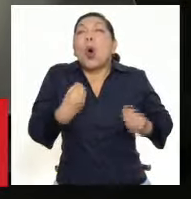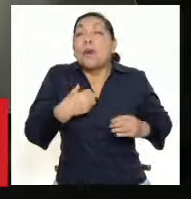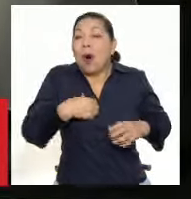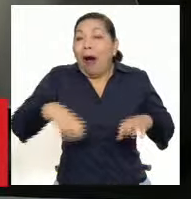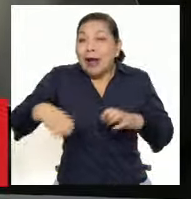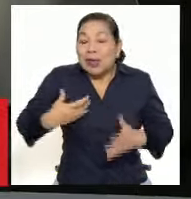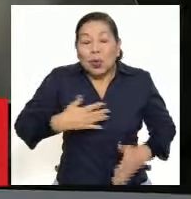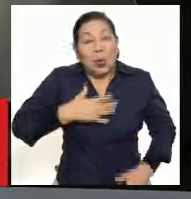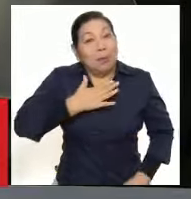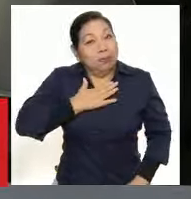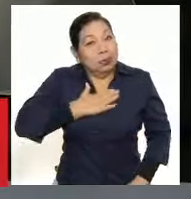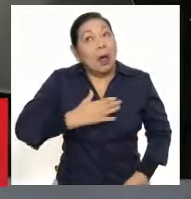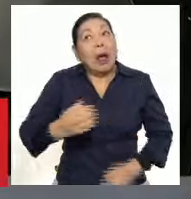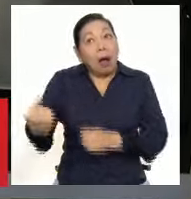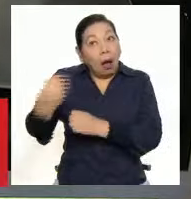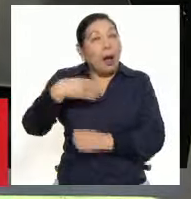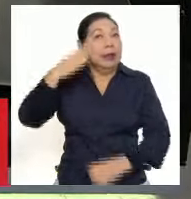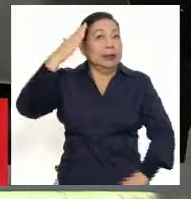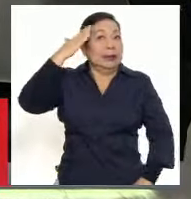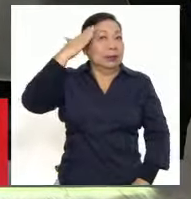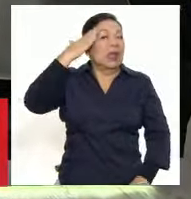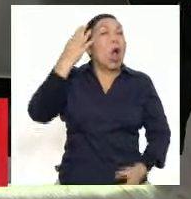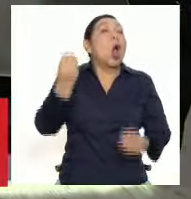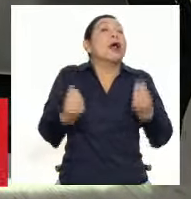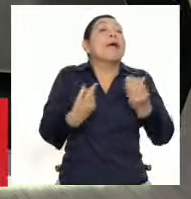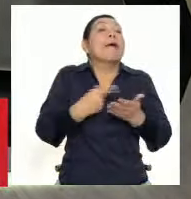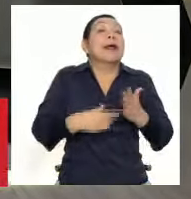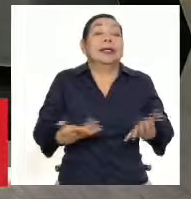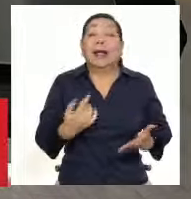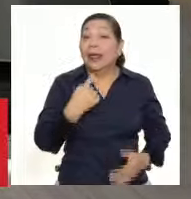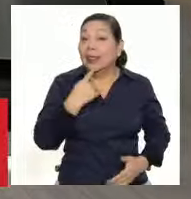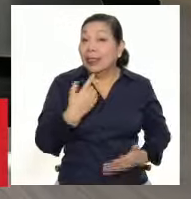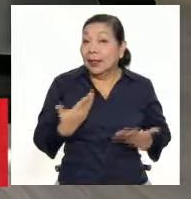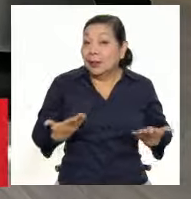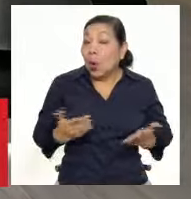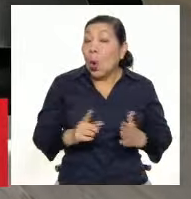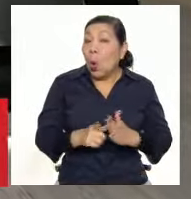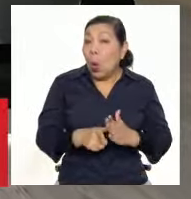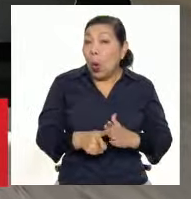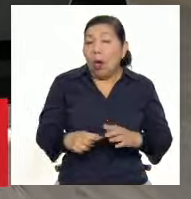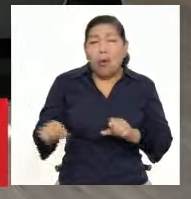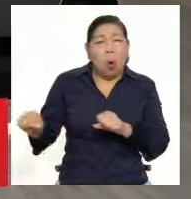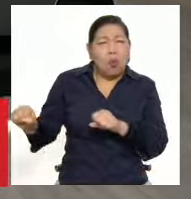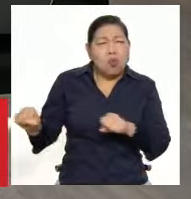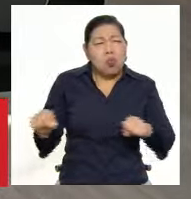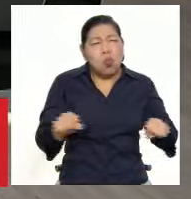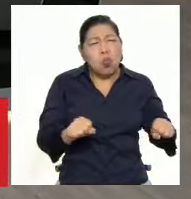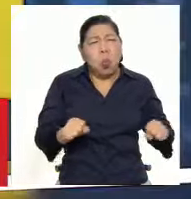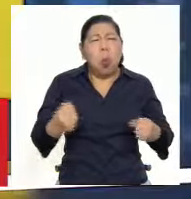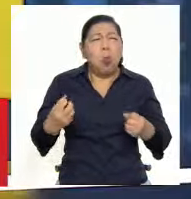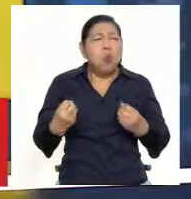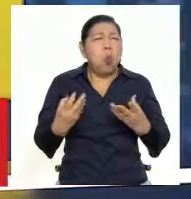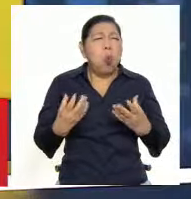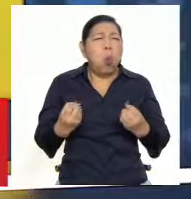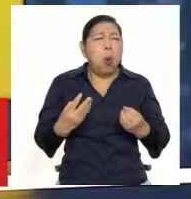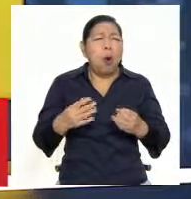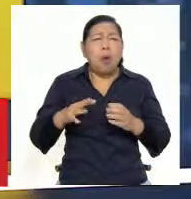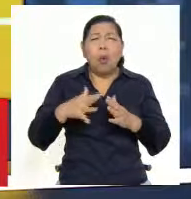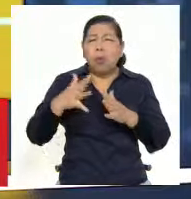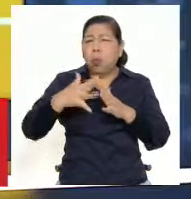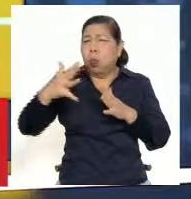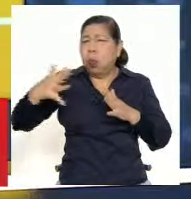estén mejor informados. Mucho se señala sobre luego de un intenso sismo se libera gran cantidad de